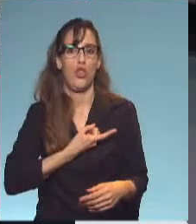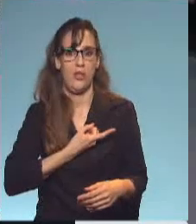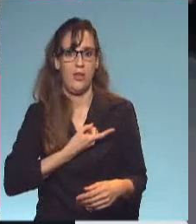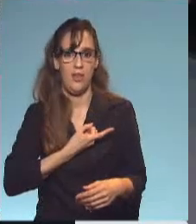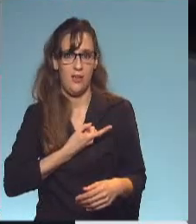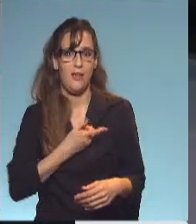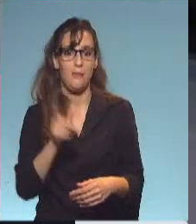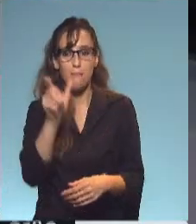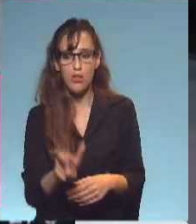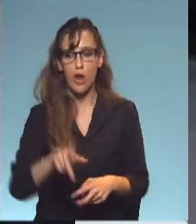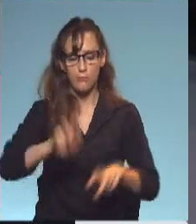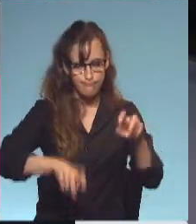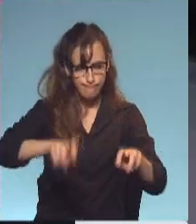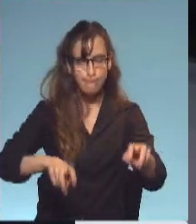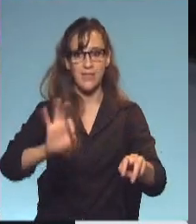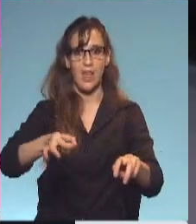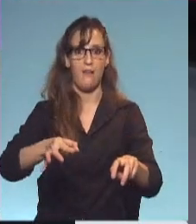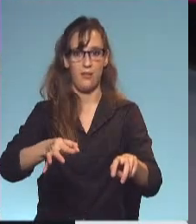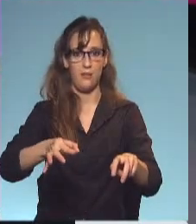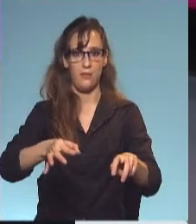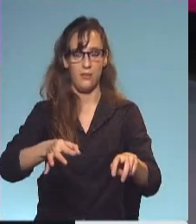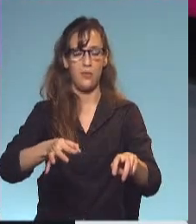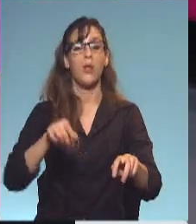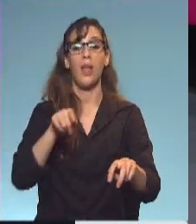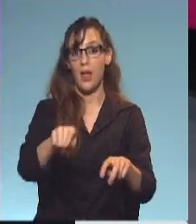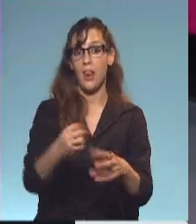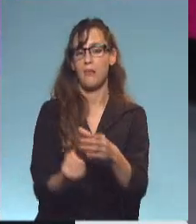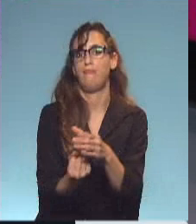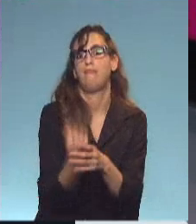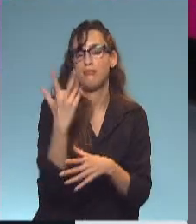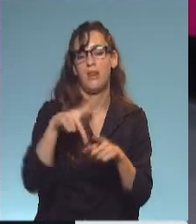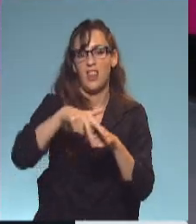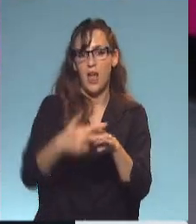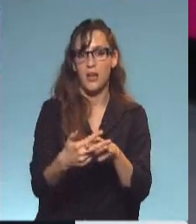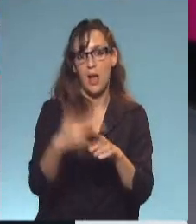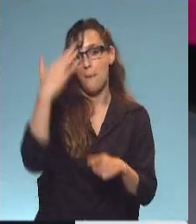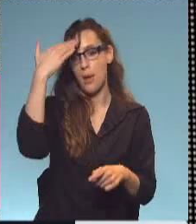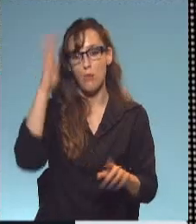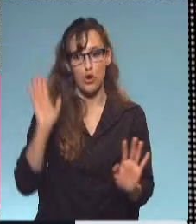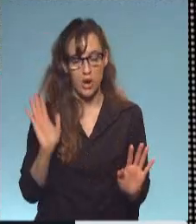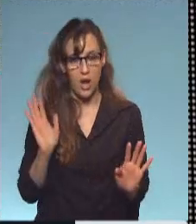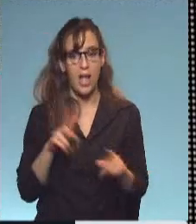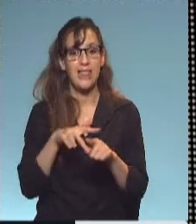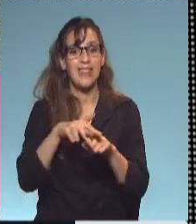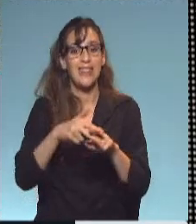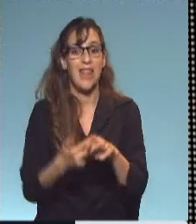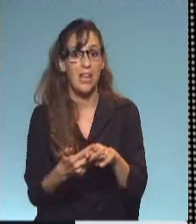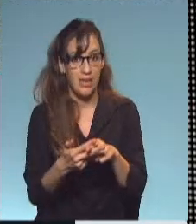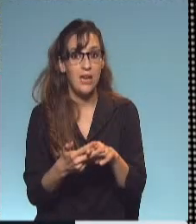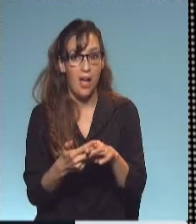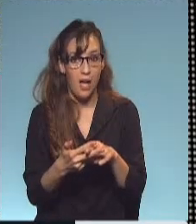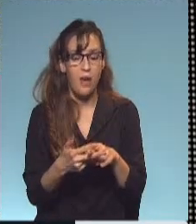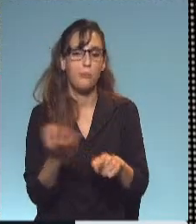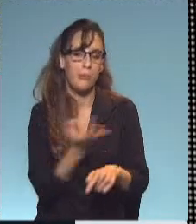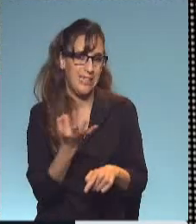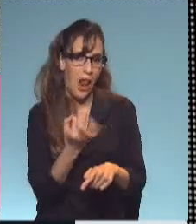persona. Era la persona. Entonces, él inventó la primera técnica de memoria que se tiene registro, que es la técnica del palacio de la memoria, que es la